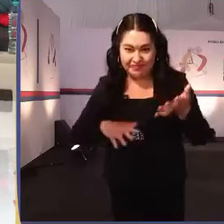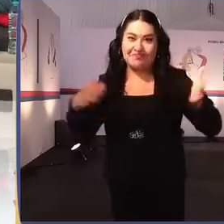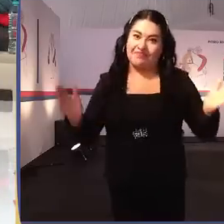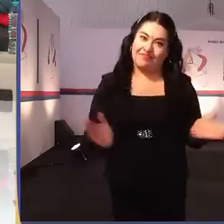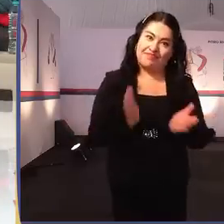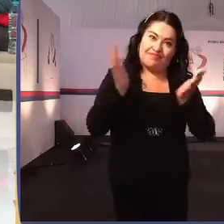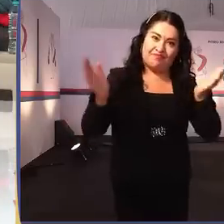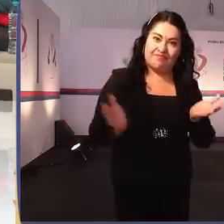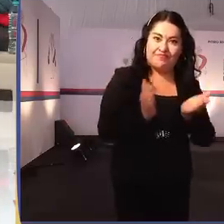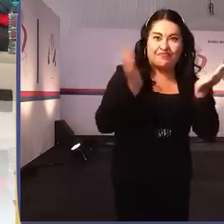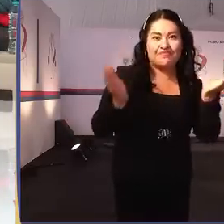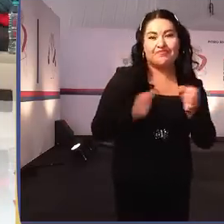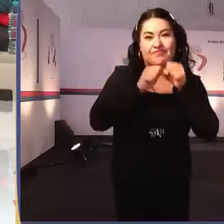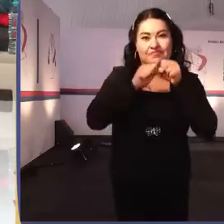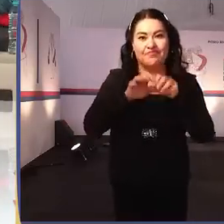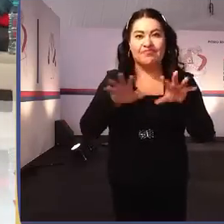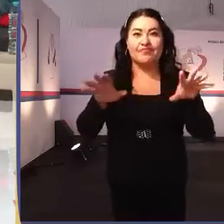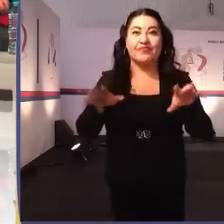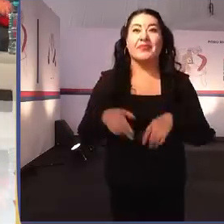Pero no lean, ¿eh?